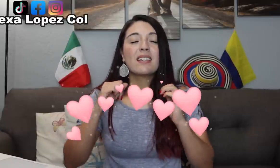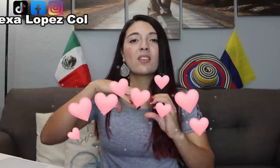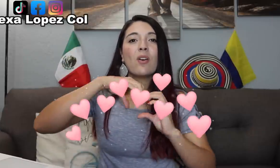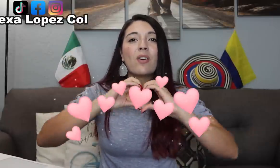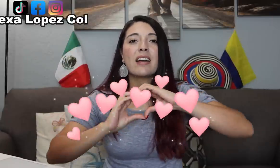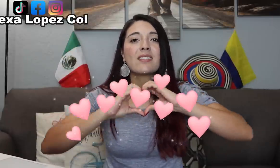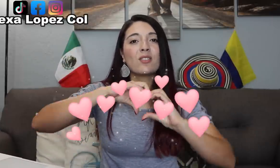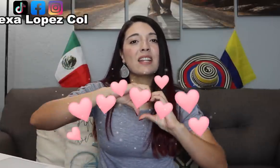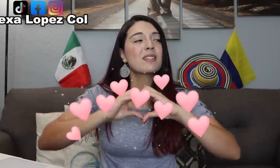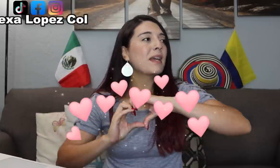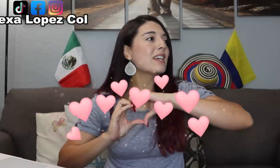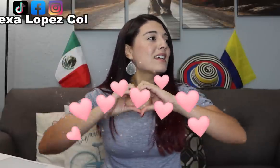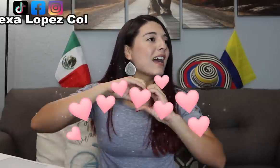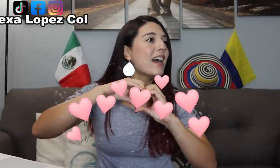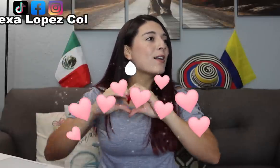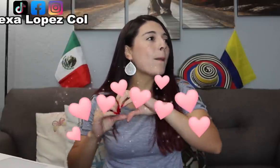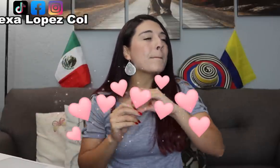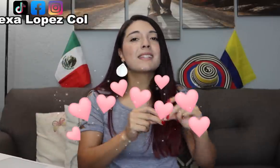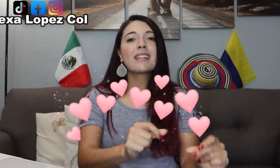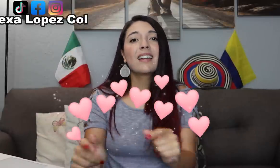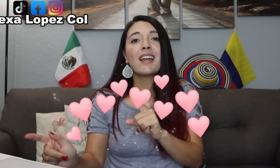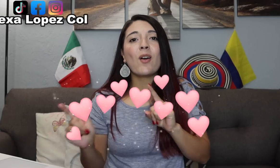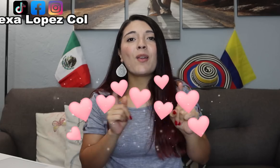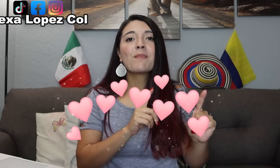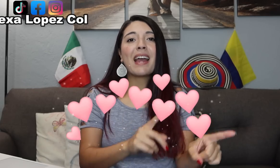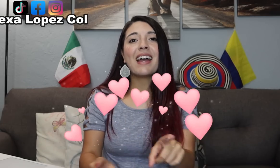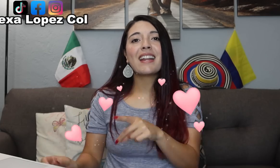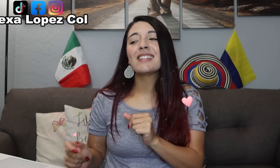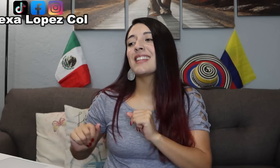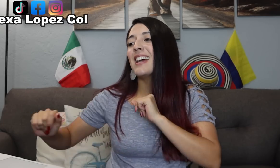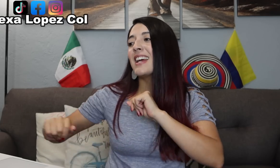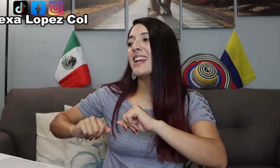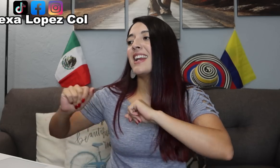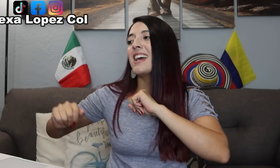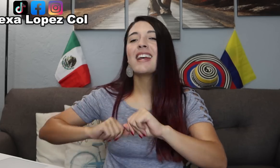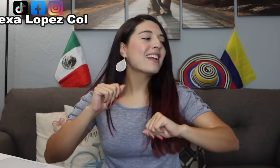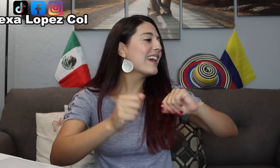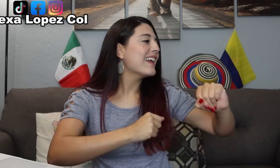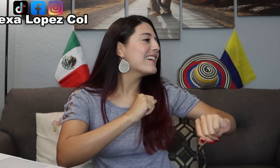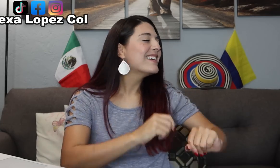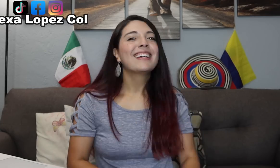Mi corazón es mexicano, mi sangre colombiana.